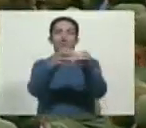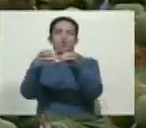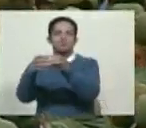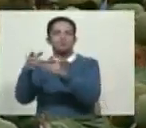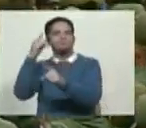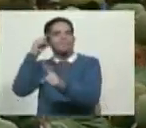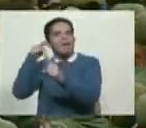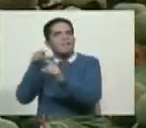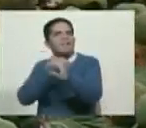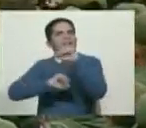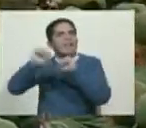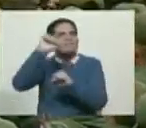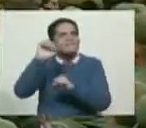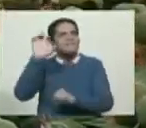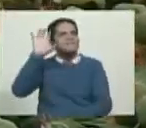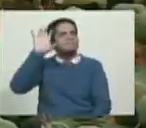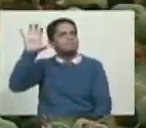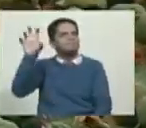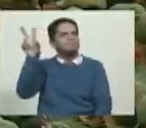territorio.